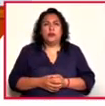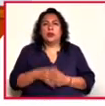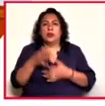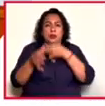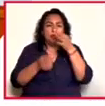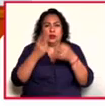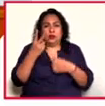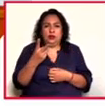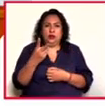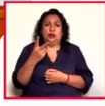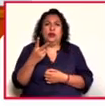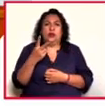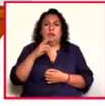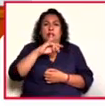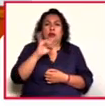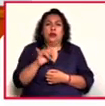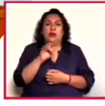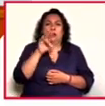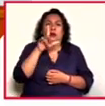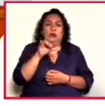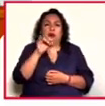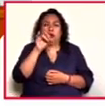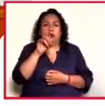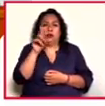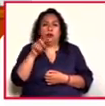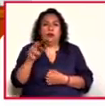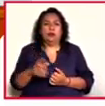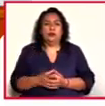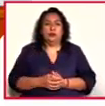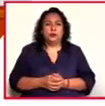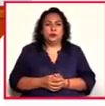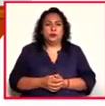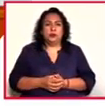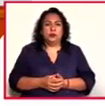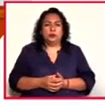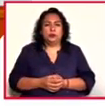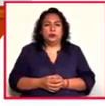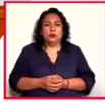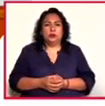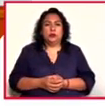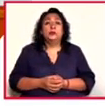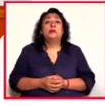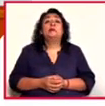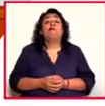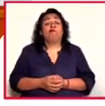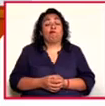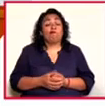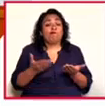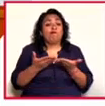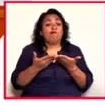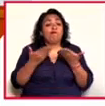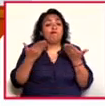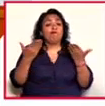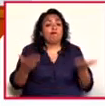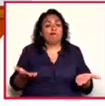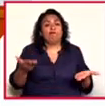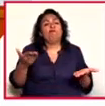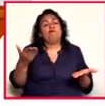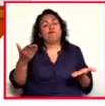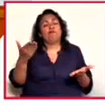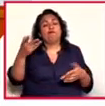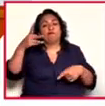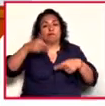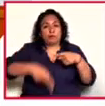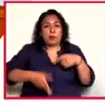22. Julio López. Les metemos mano, ¿qué? Todas unidas. Es momento de hacer una brevísima pausa. Antes